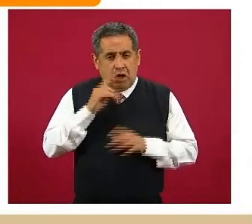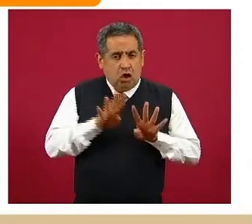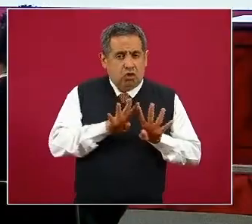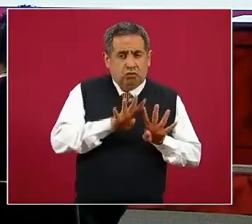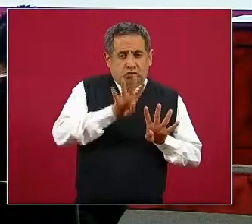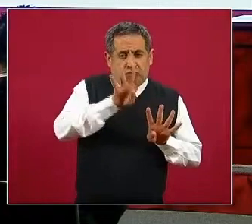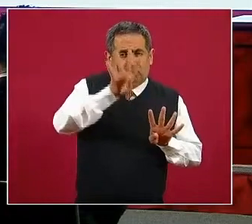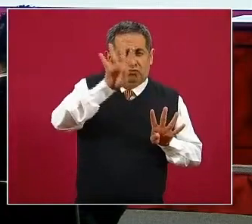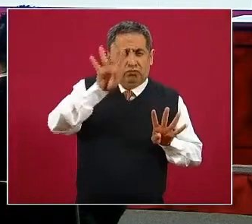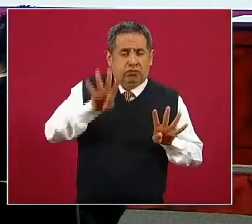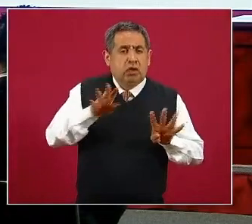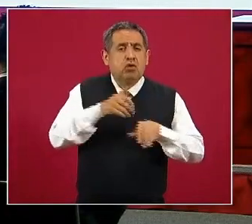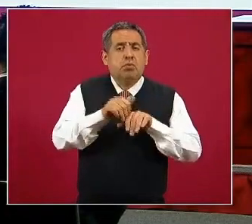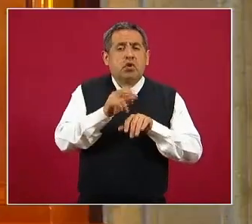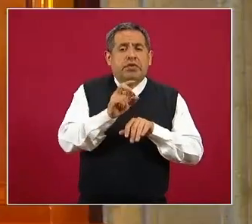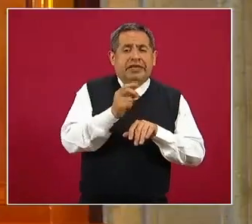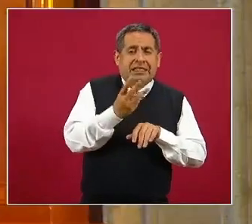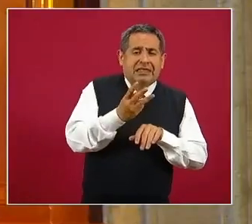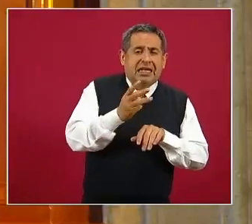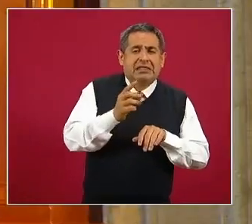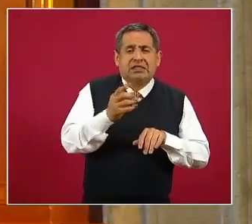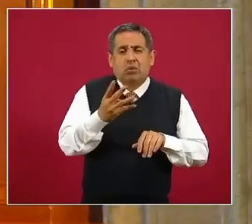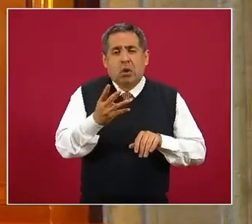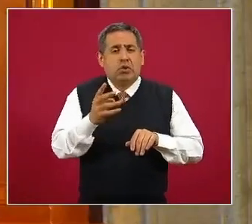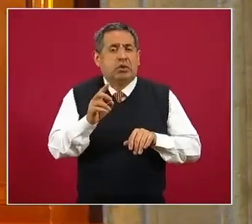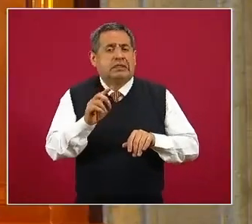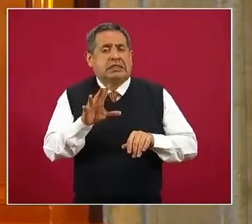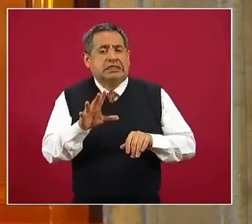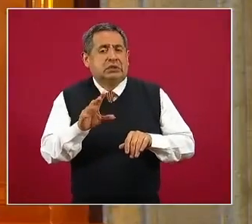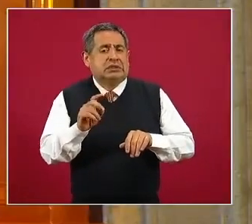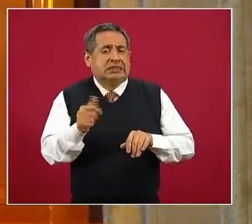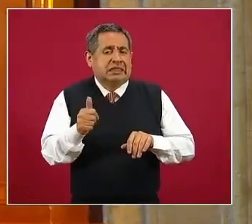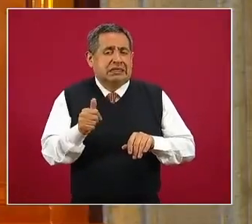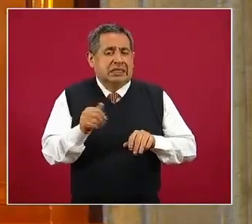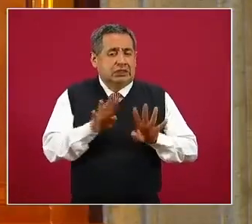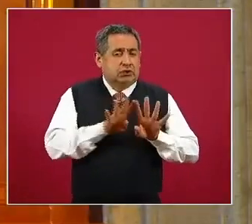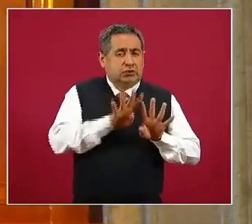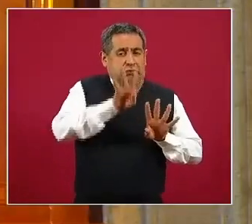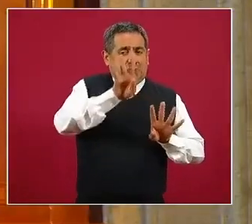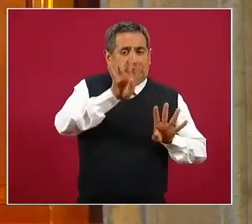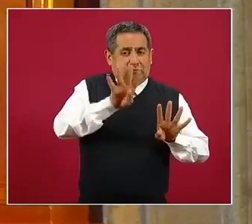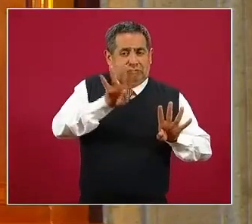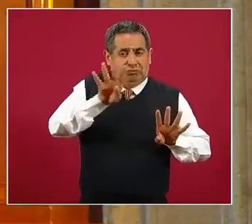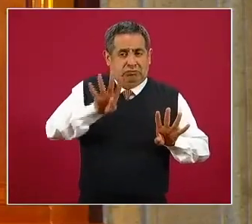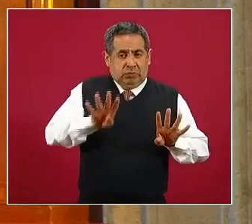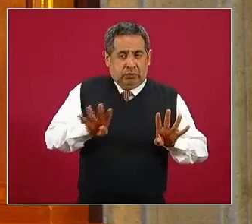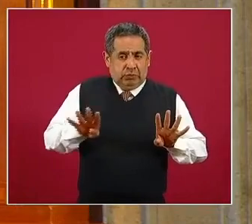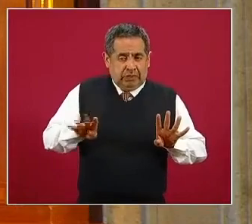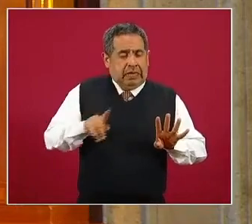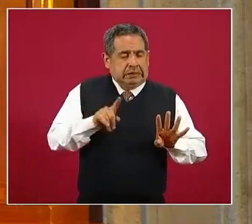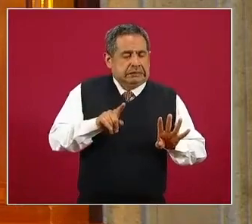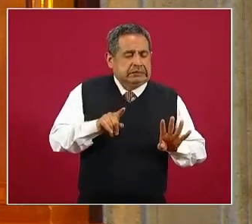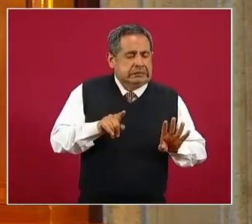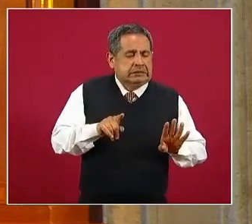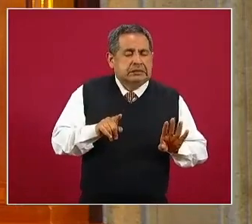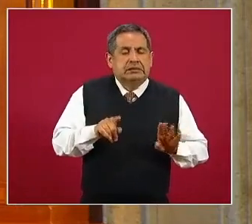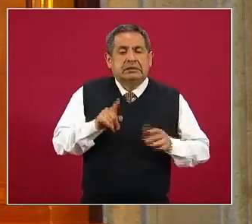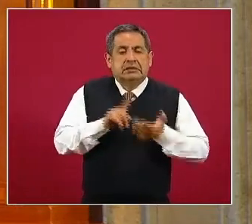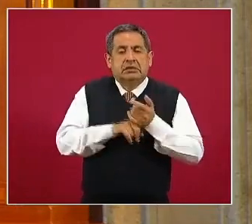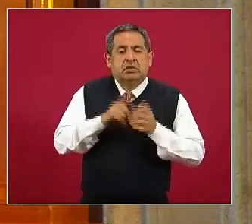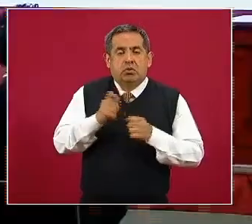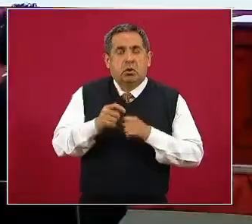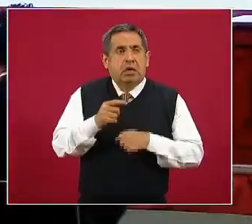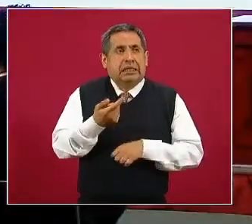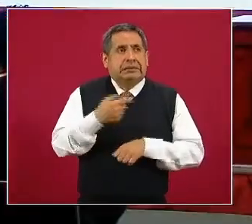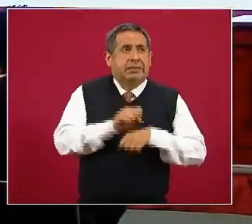barras de la semana 33, 34, 35, 36, que han sido alturas similares, inclusive la